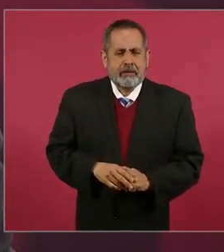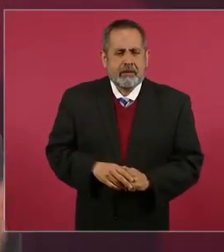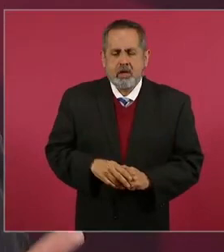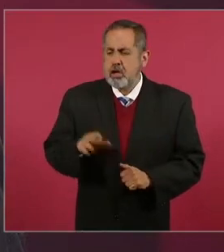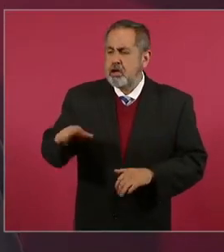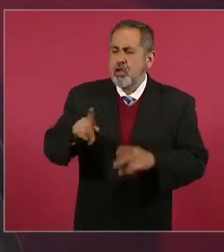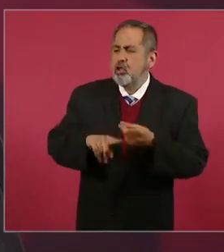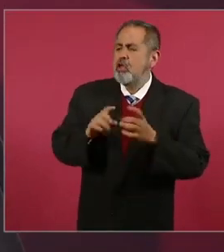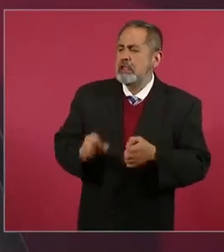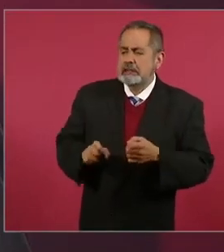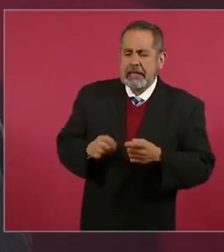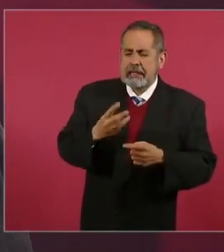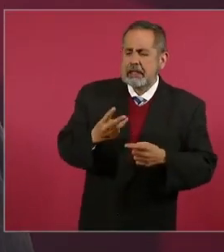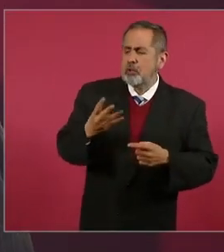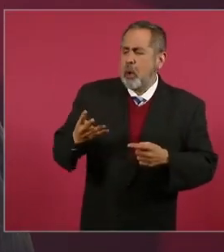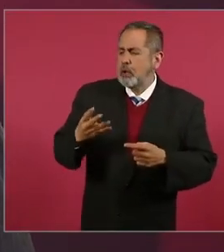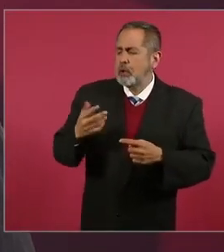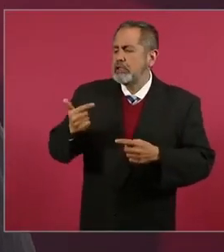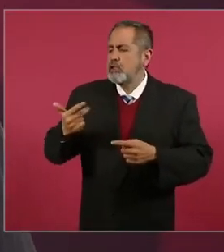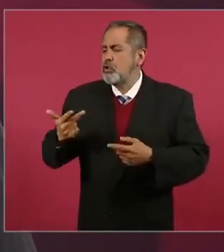¿dónde están las otras?